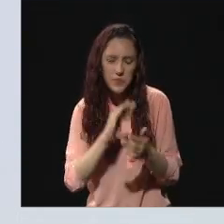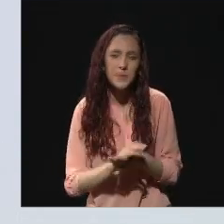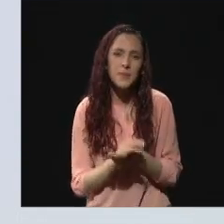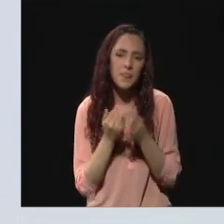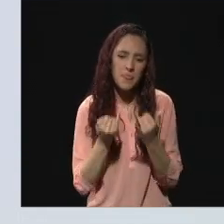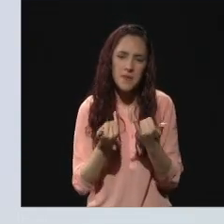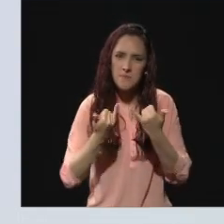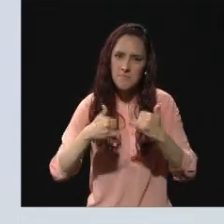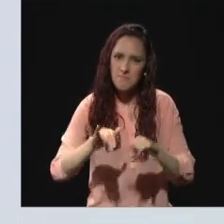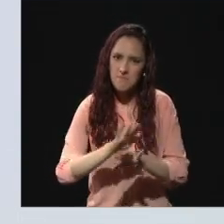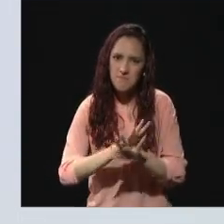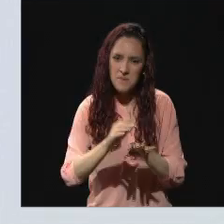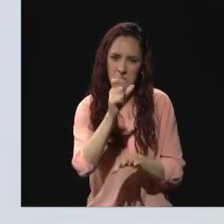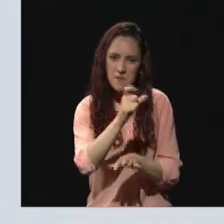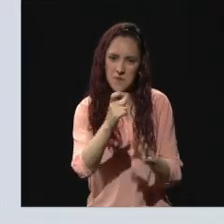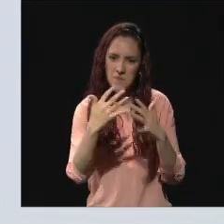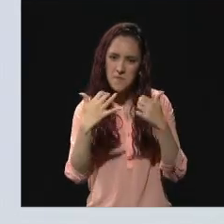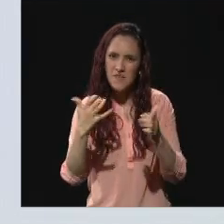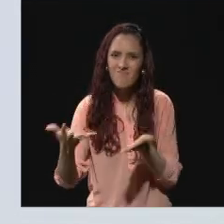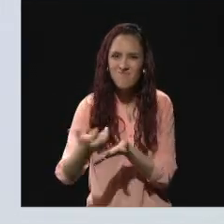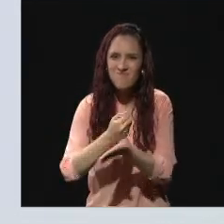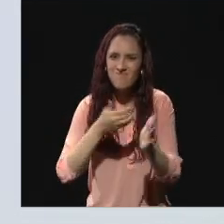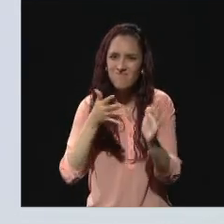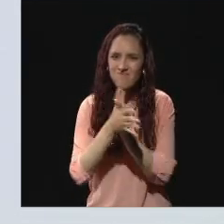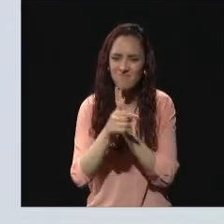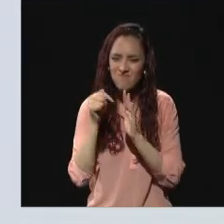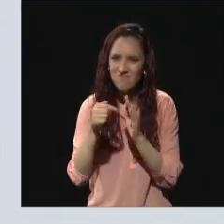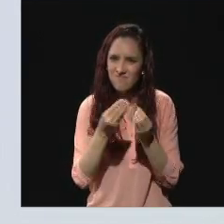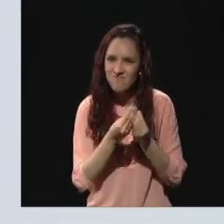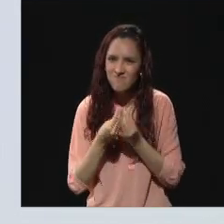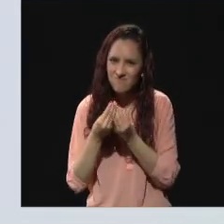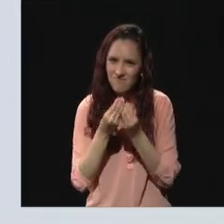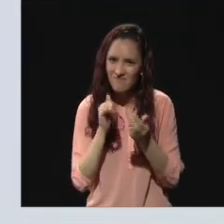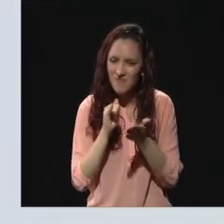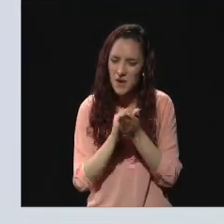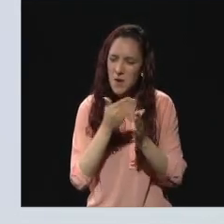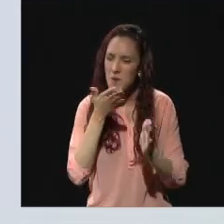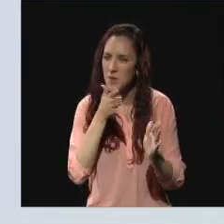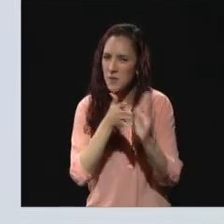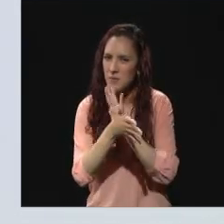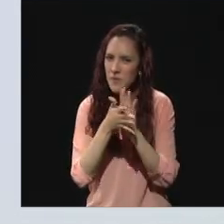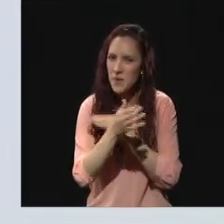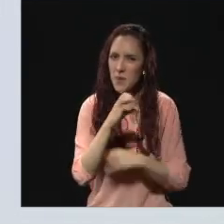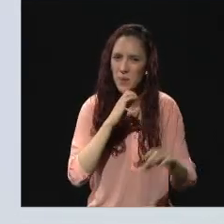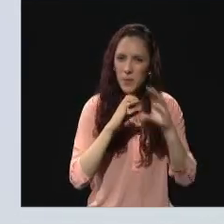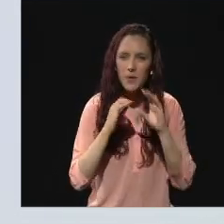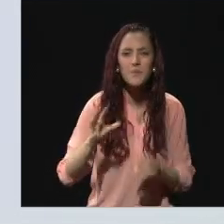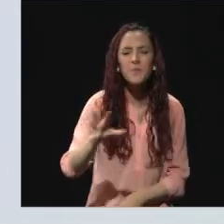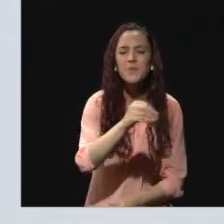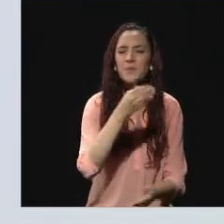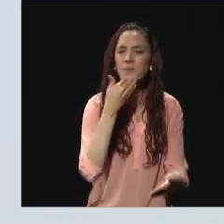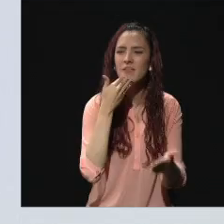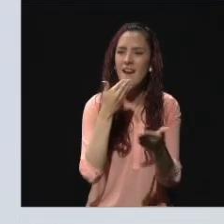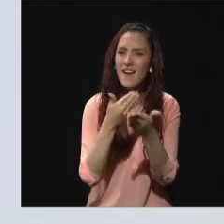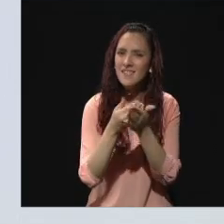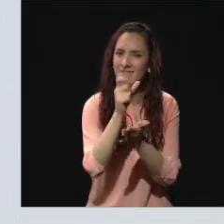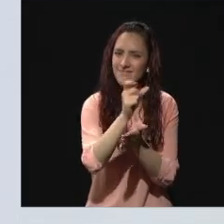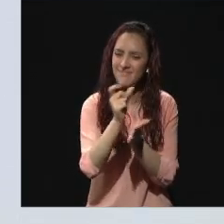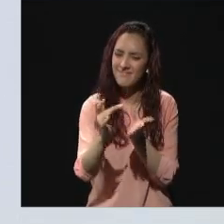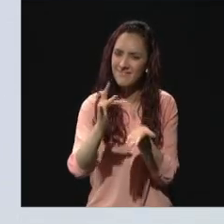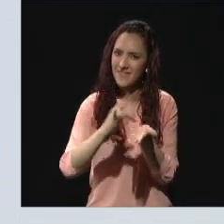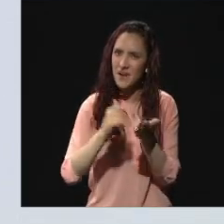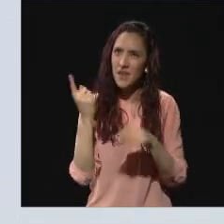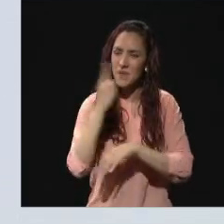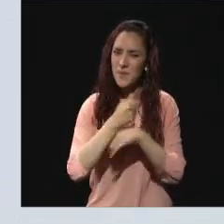al final de esa audiencia de rendición de cuentas de la comisión de regulación de comunicaciones a todos muchas gracias por su participación